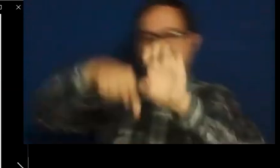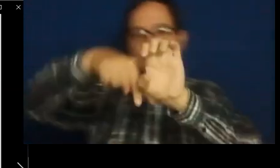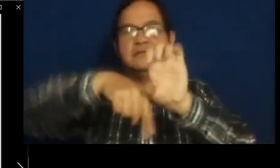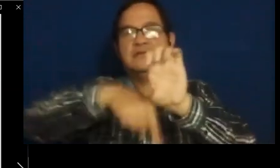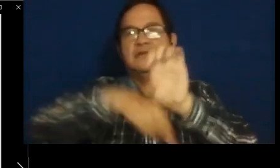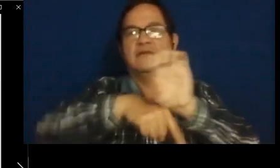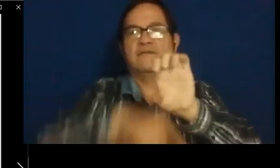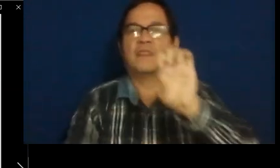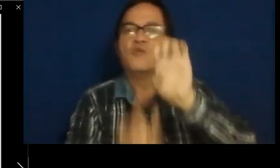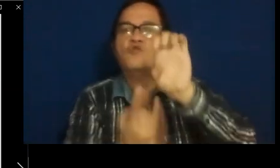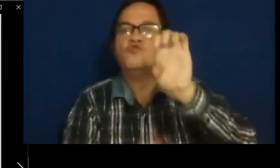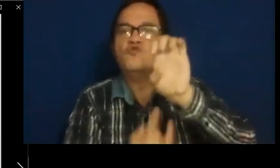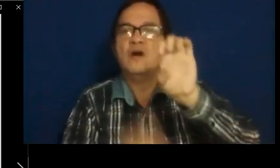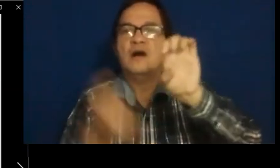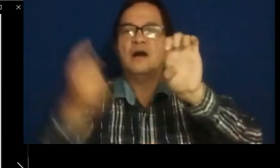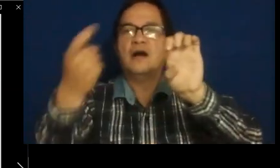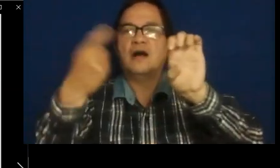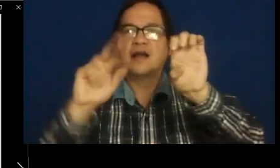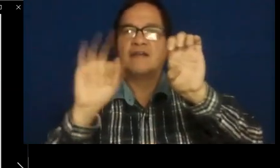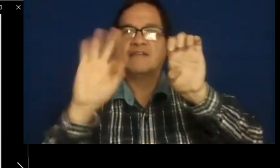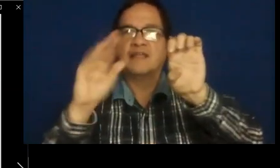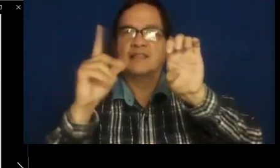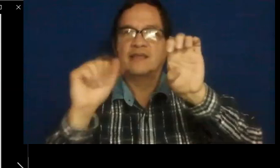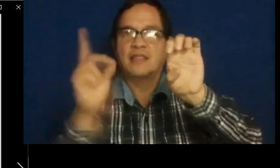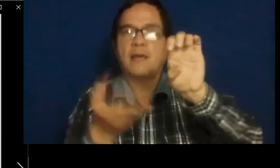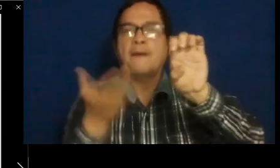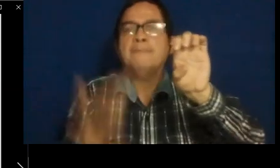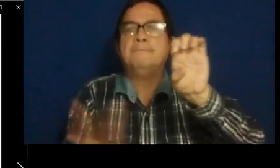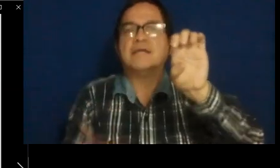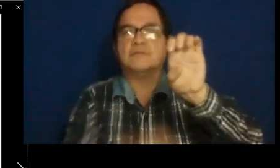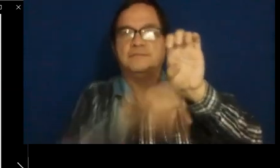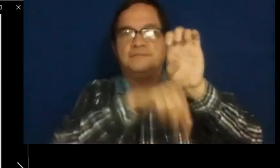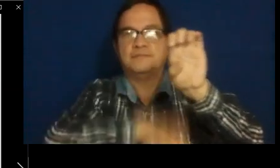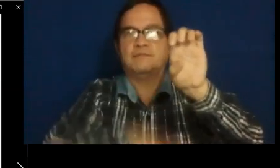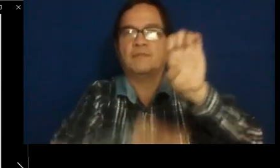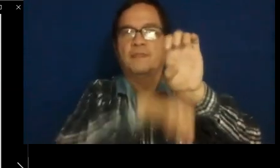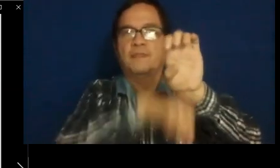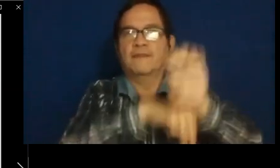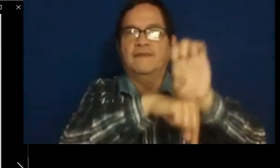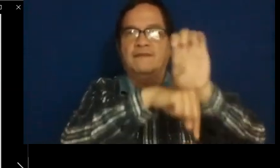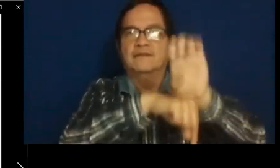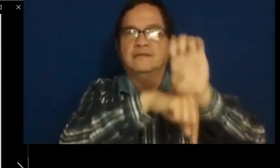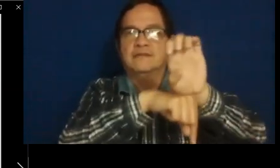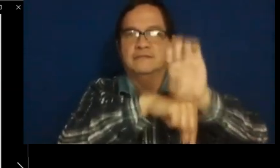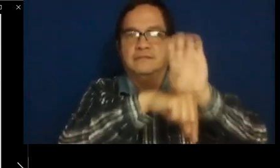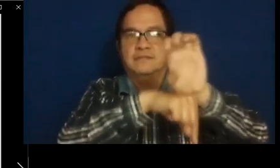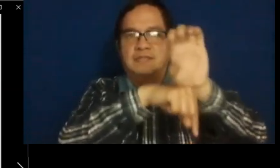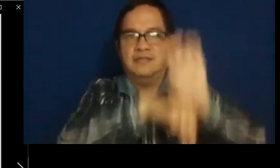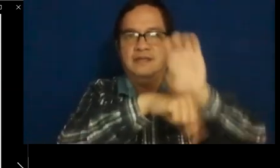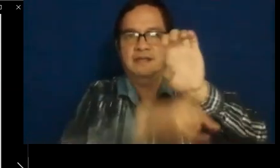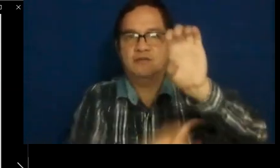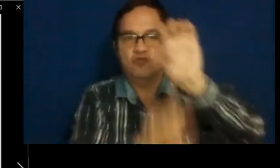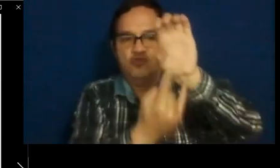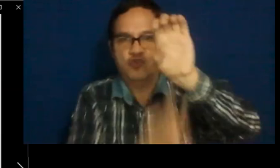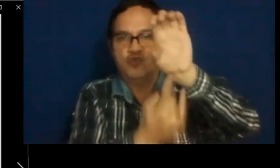1, por acción de la gravedad, va a tener un peso. Y ese peso va a estar dirigido en el sentido que está la flecha, hacia el centro de la